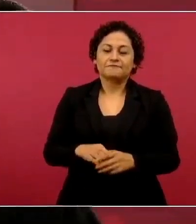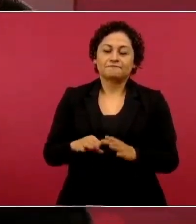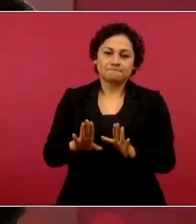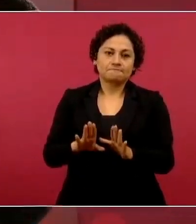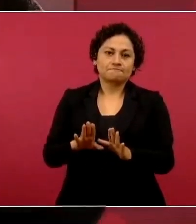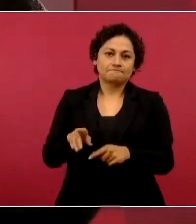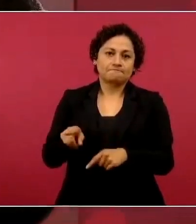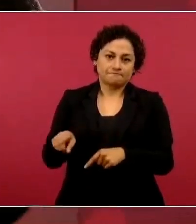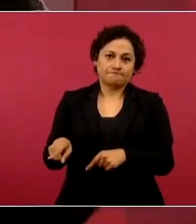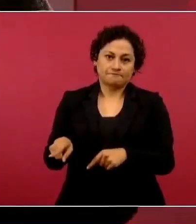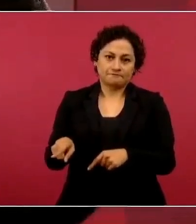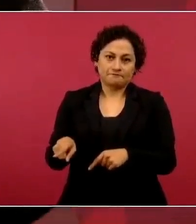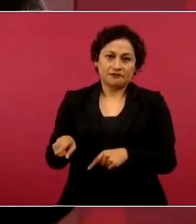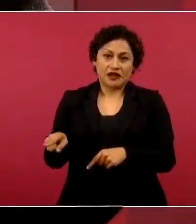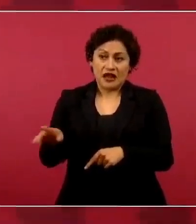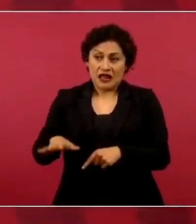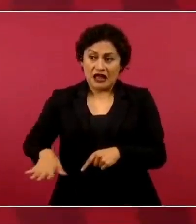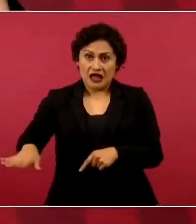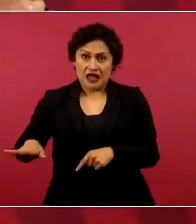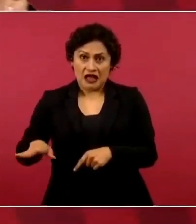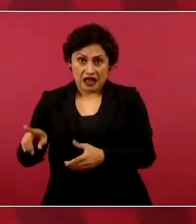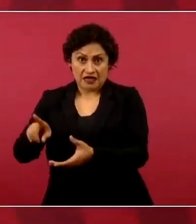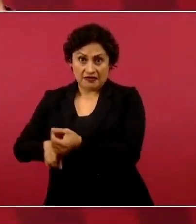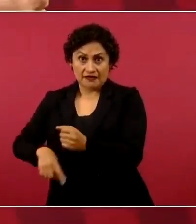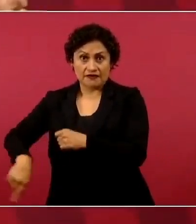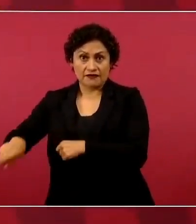ahí buscan separarlos y lo logran,